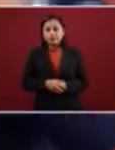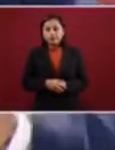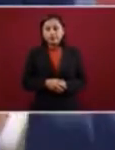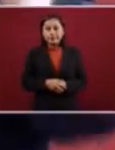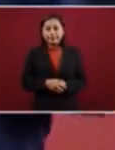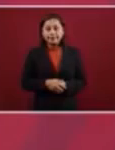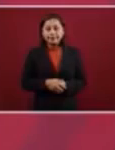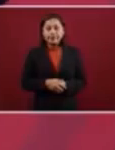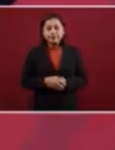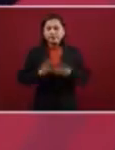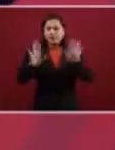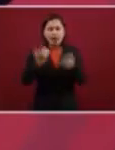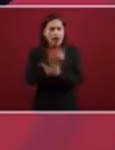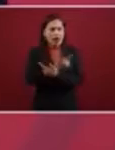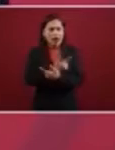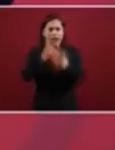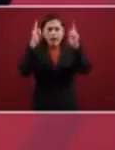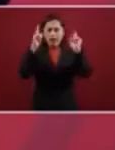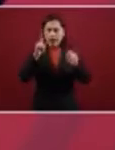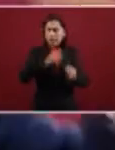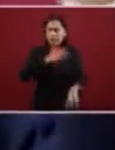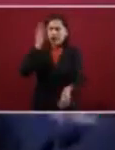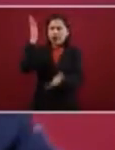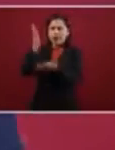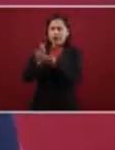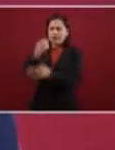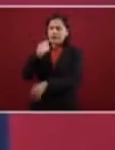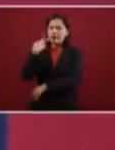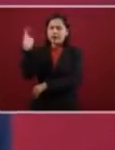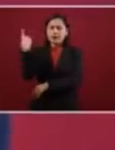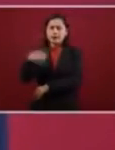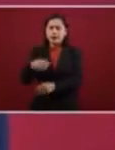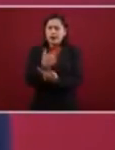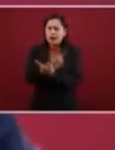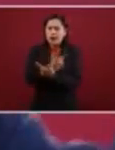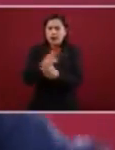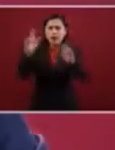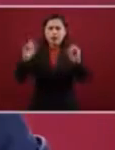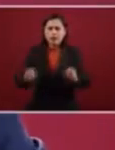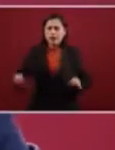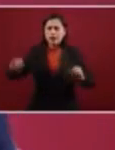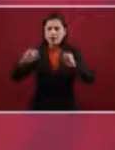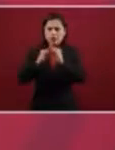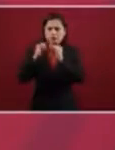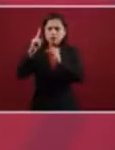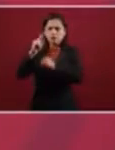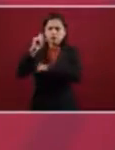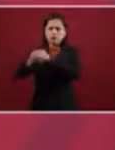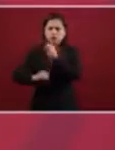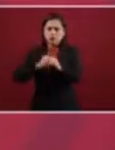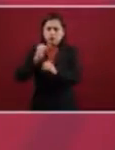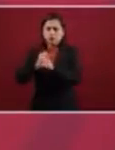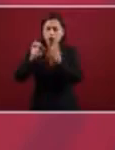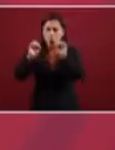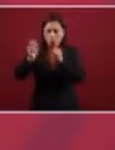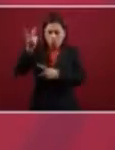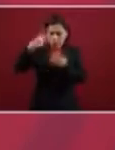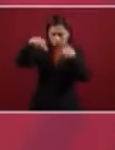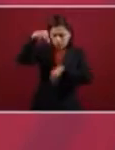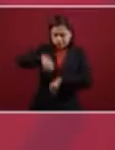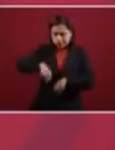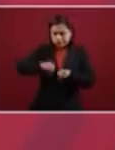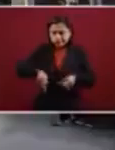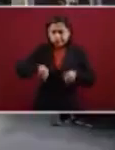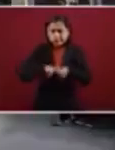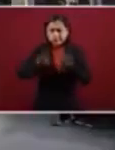y puede ir a cualquier instancia internacional y aquí mismo. Pero, presidente, me